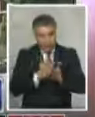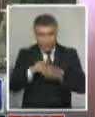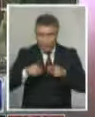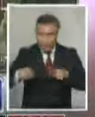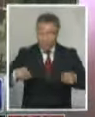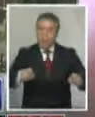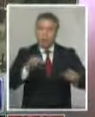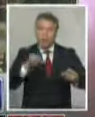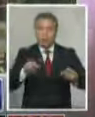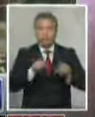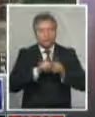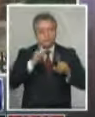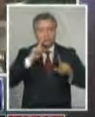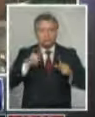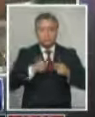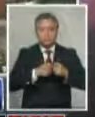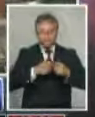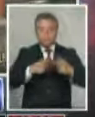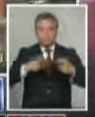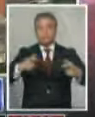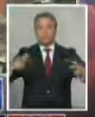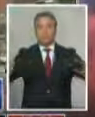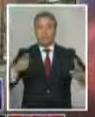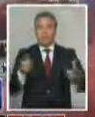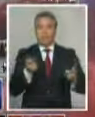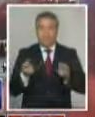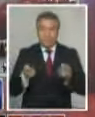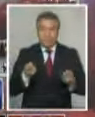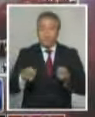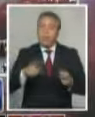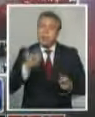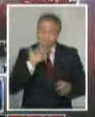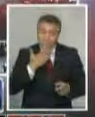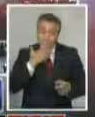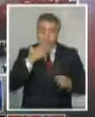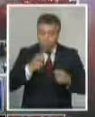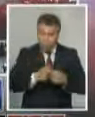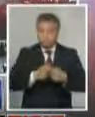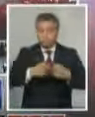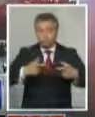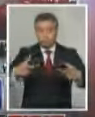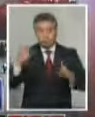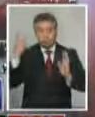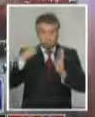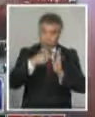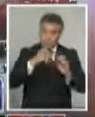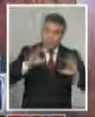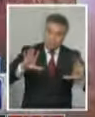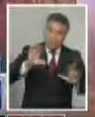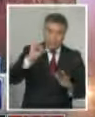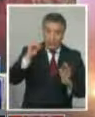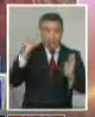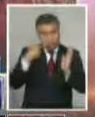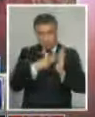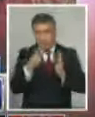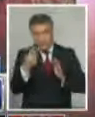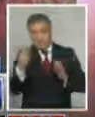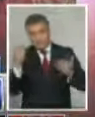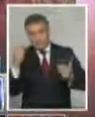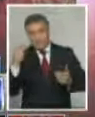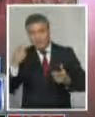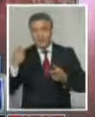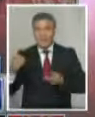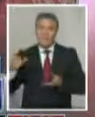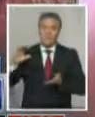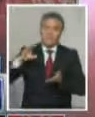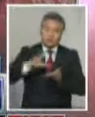se genera un efecto amplificador en la economía, tal como el efecto amplificador que se generó entre el 2010 y el 2013 con la inversión pasada